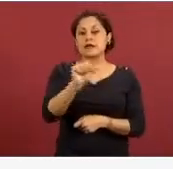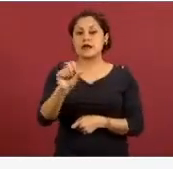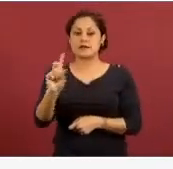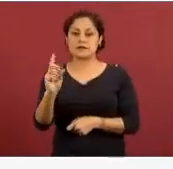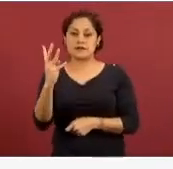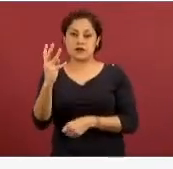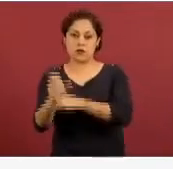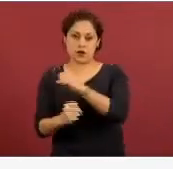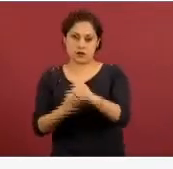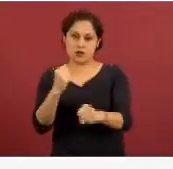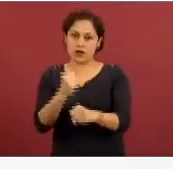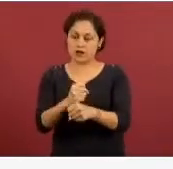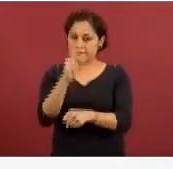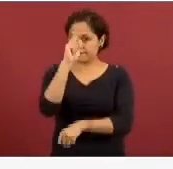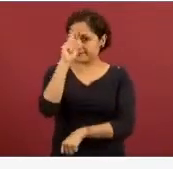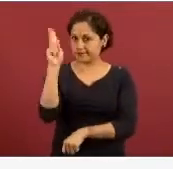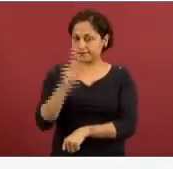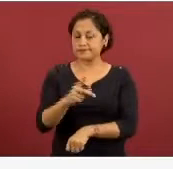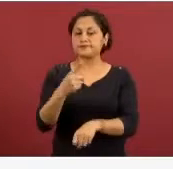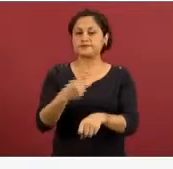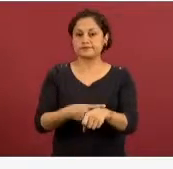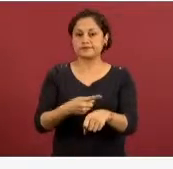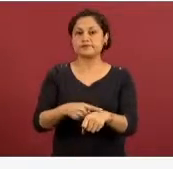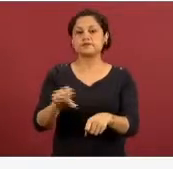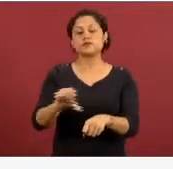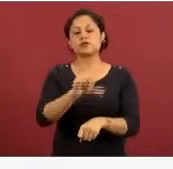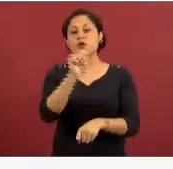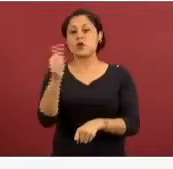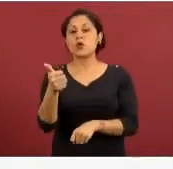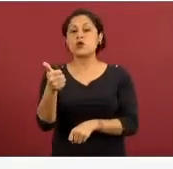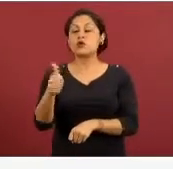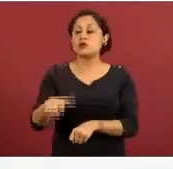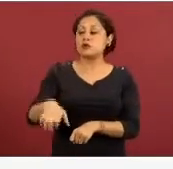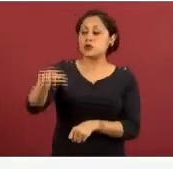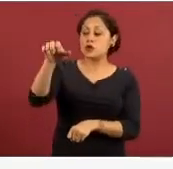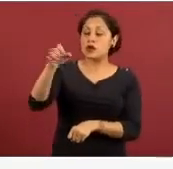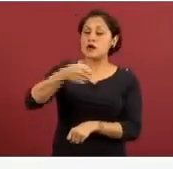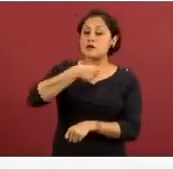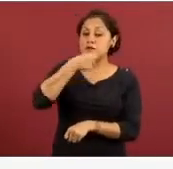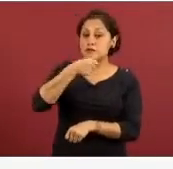edad y vemos también como en adultos mayores,